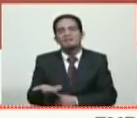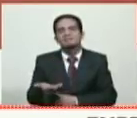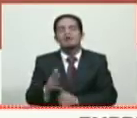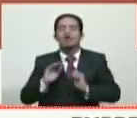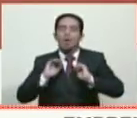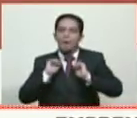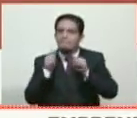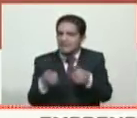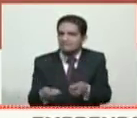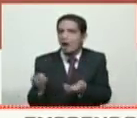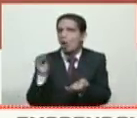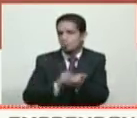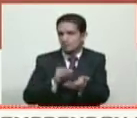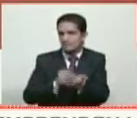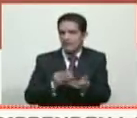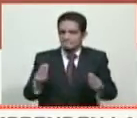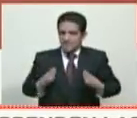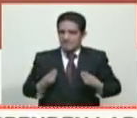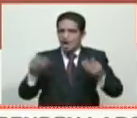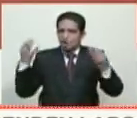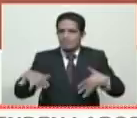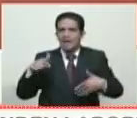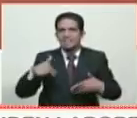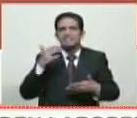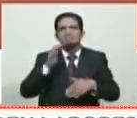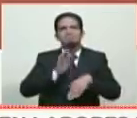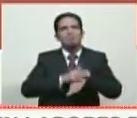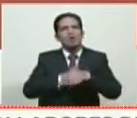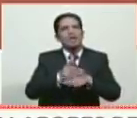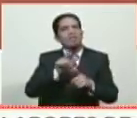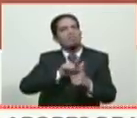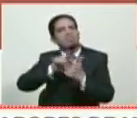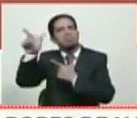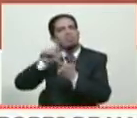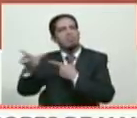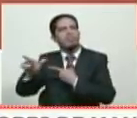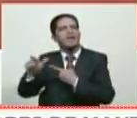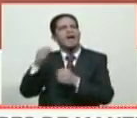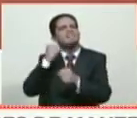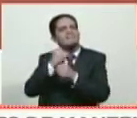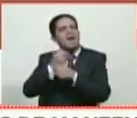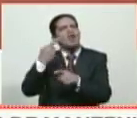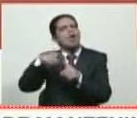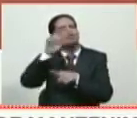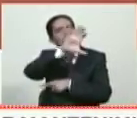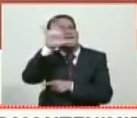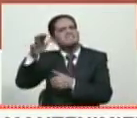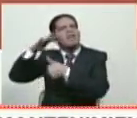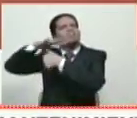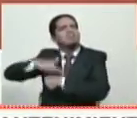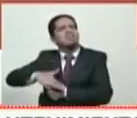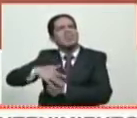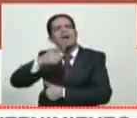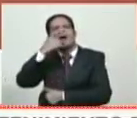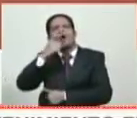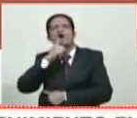relanzar su vida en Venezuela después de haber sido sometido a trabajo esclavo, a maltrato, a xenofobia,